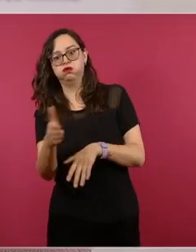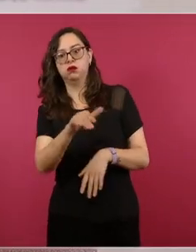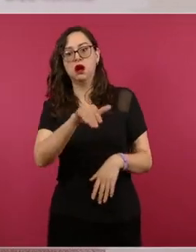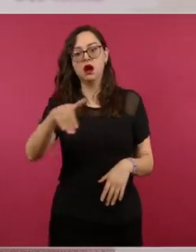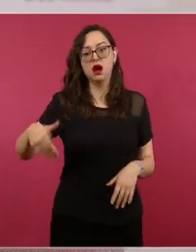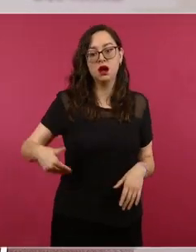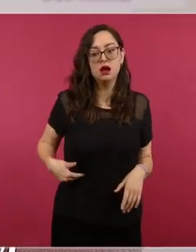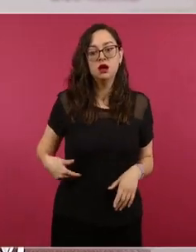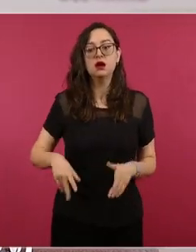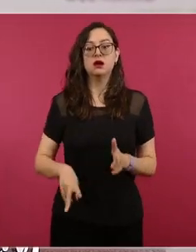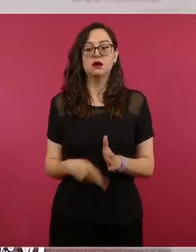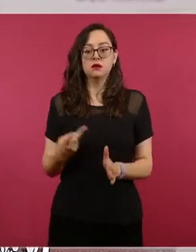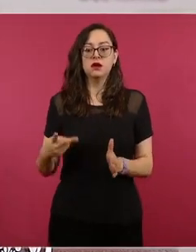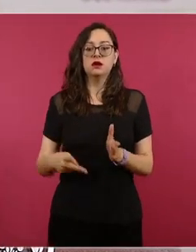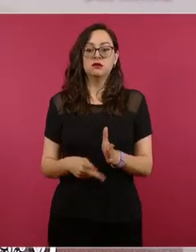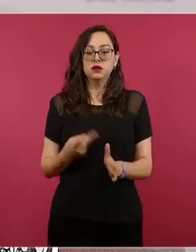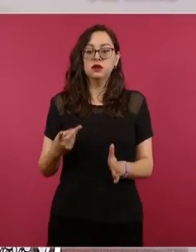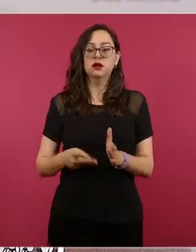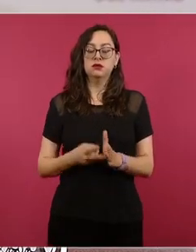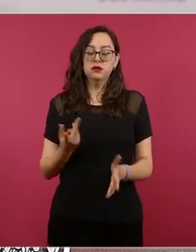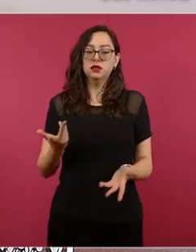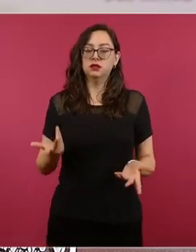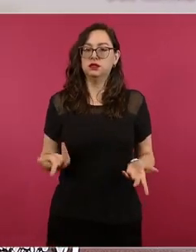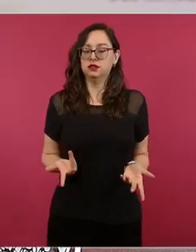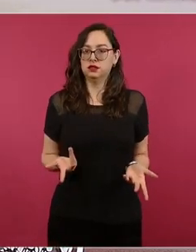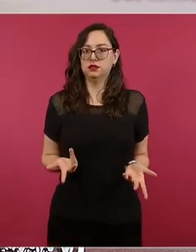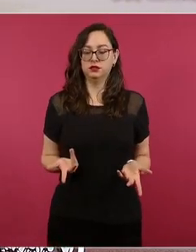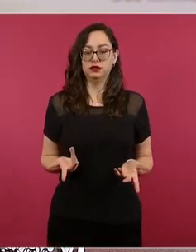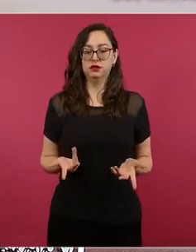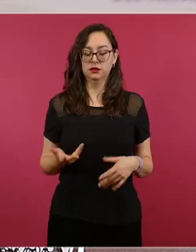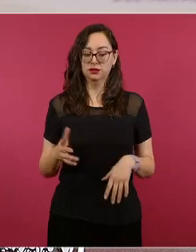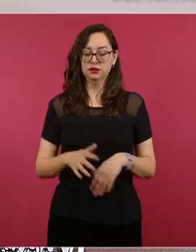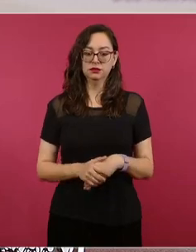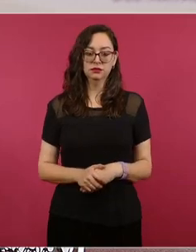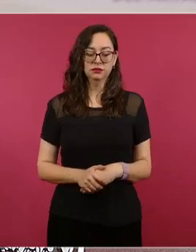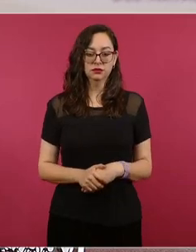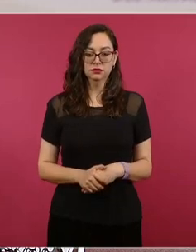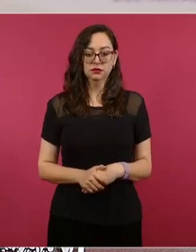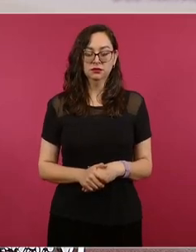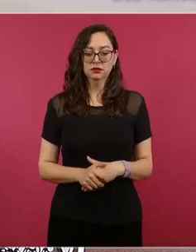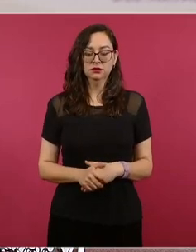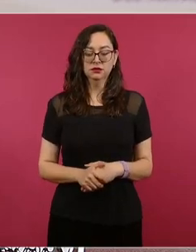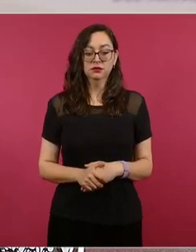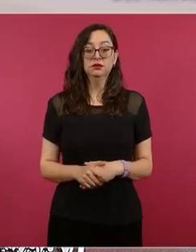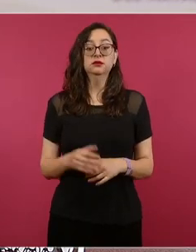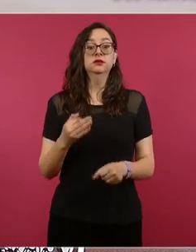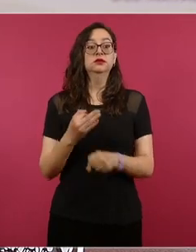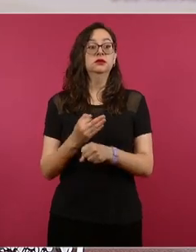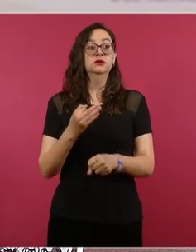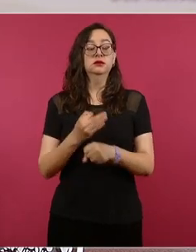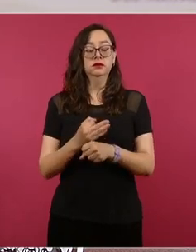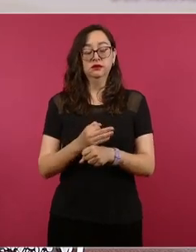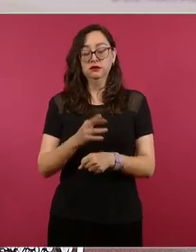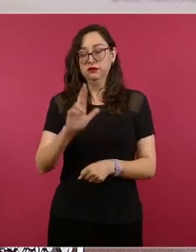Por cierto, le mando un abrazo a todos los familiares de los peregrinos que